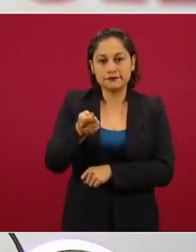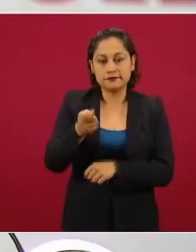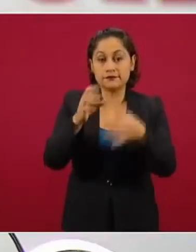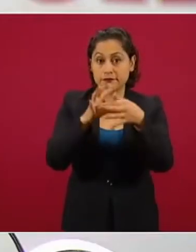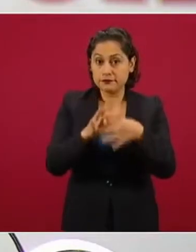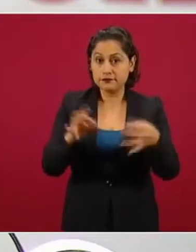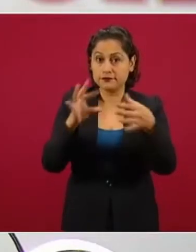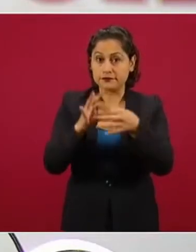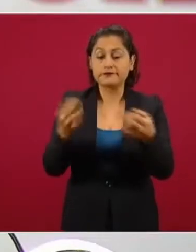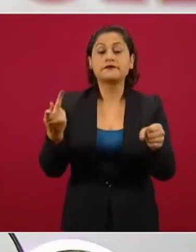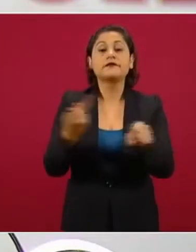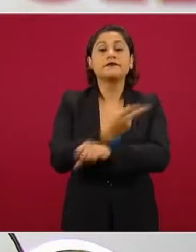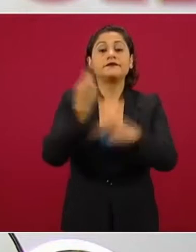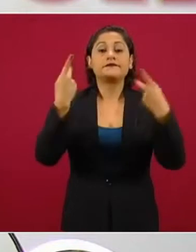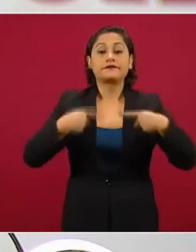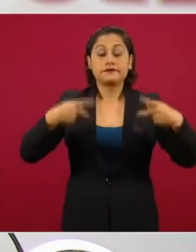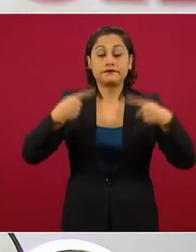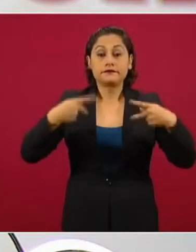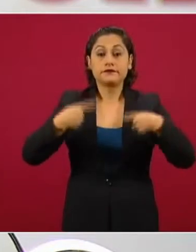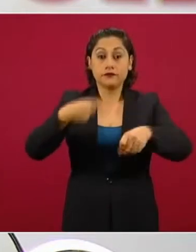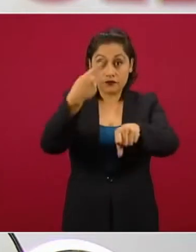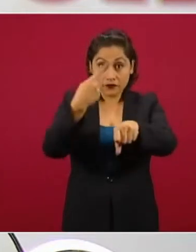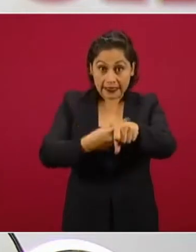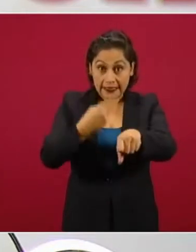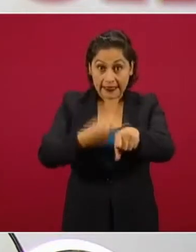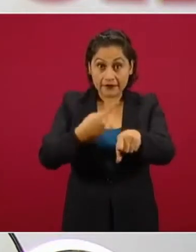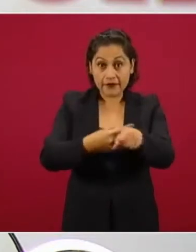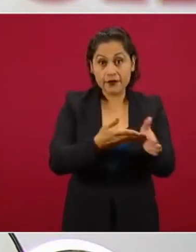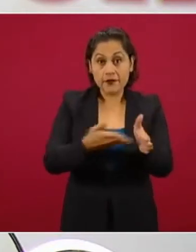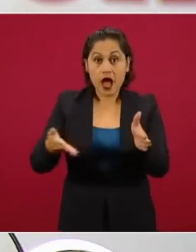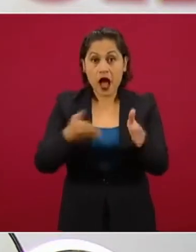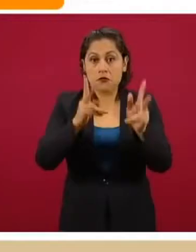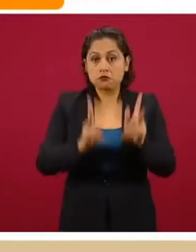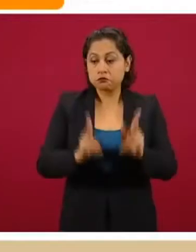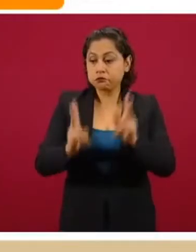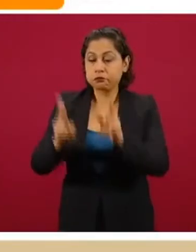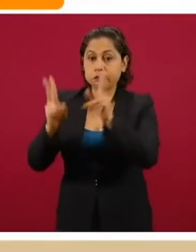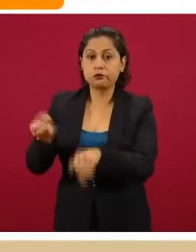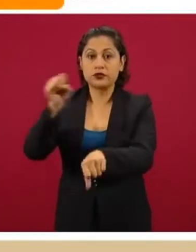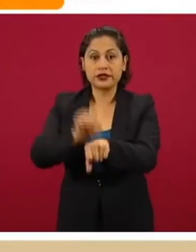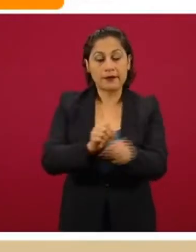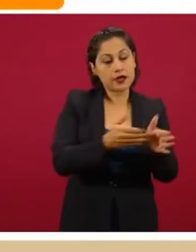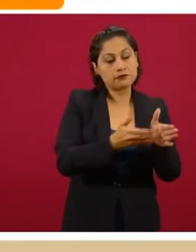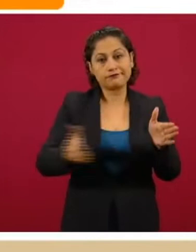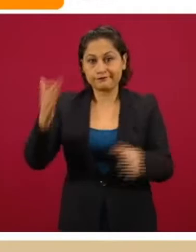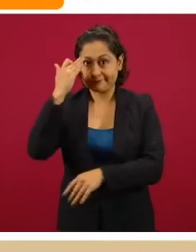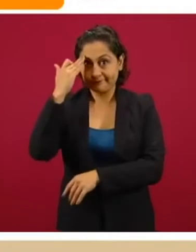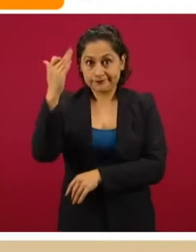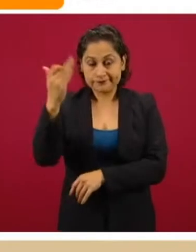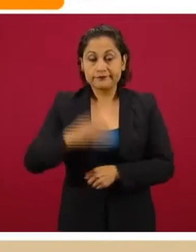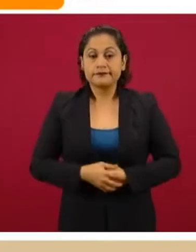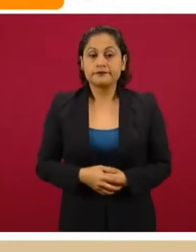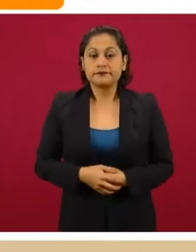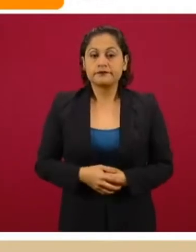cantidad de casos que se registran por semana, y lo que nos muestra es variaciones que van ocurriendo a lo largo de la epidemia. Como